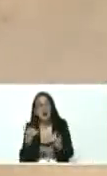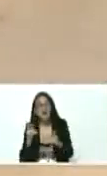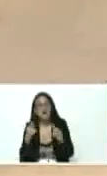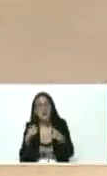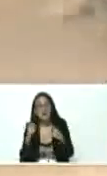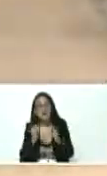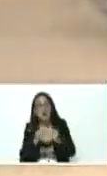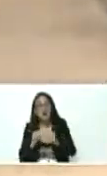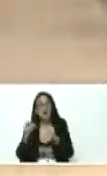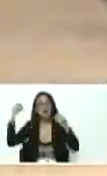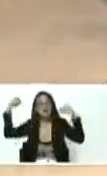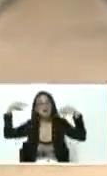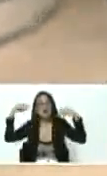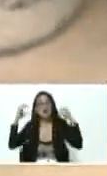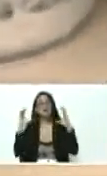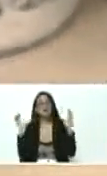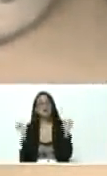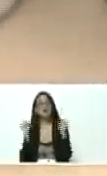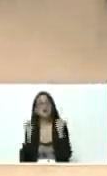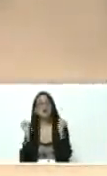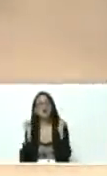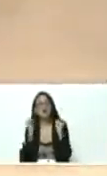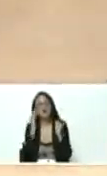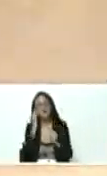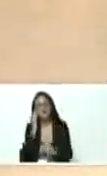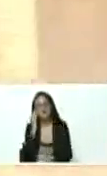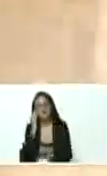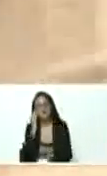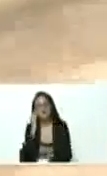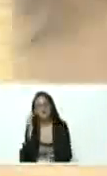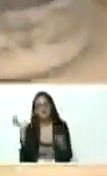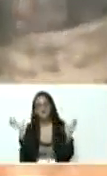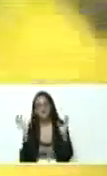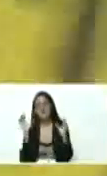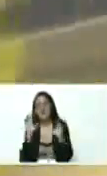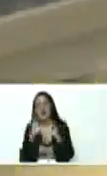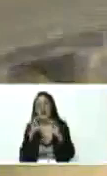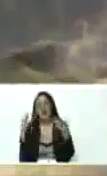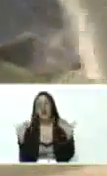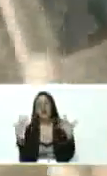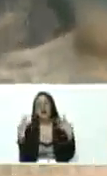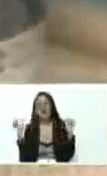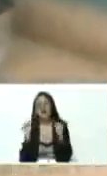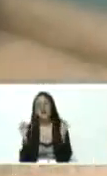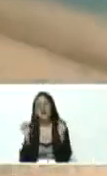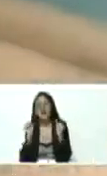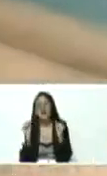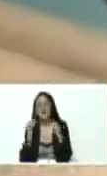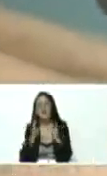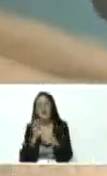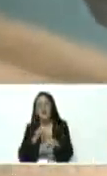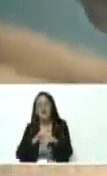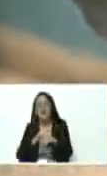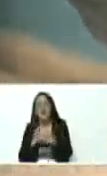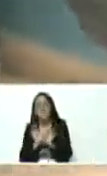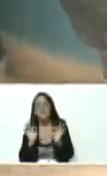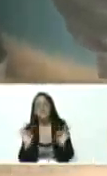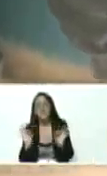aire acondicionado, ¿ves? Le están poniendo los filtros necesarios, exigidos para salas de cuidados intensivos.